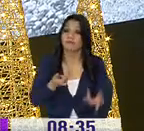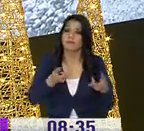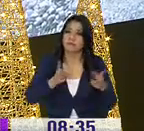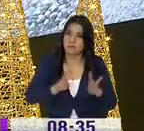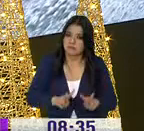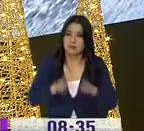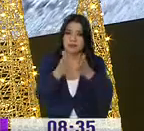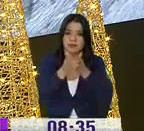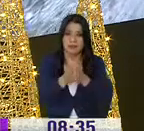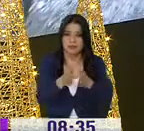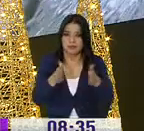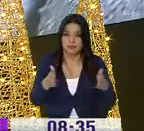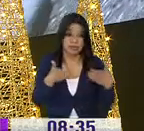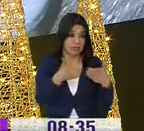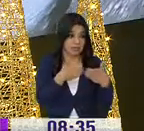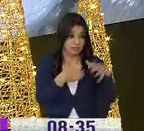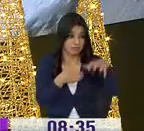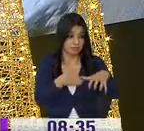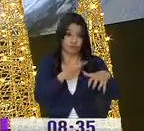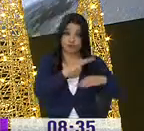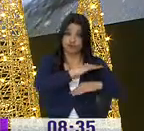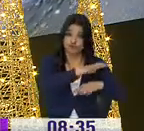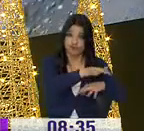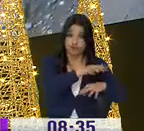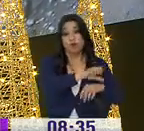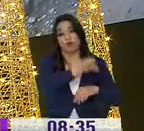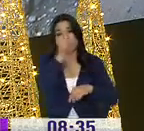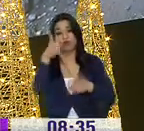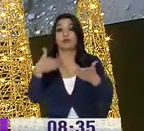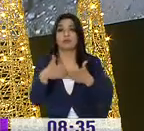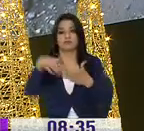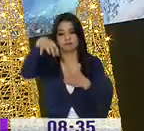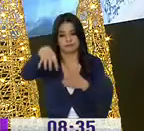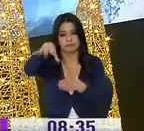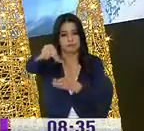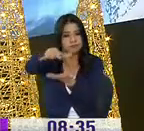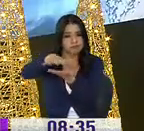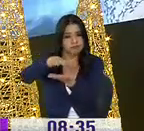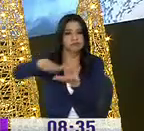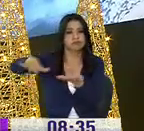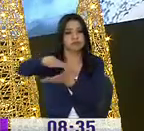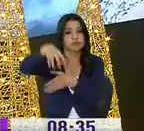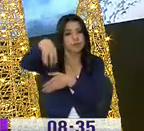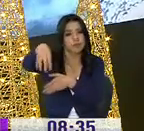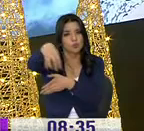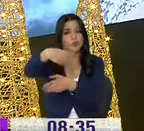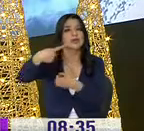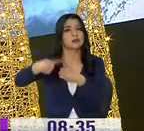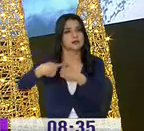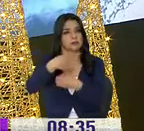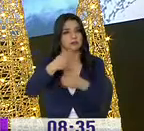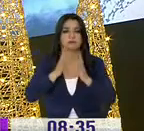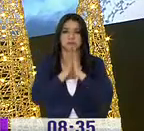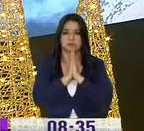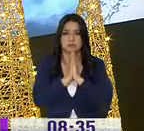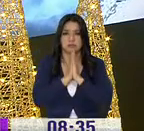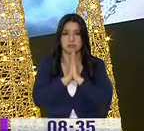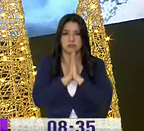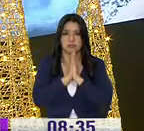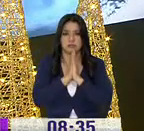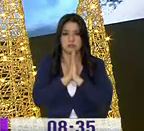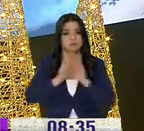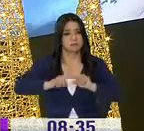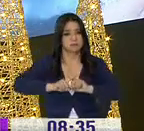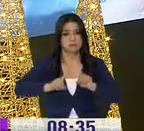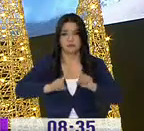dividir a otros equipos para que patrullen y arreglen los huecos que tiene Quito. el pedido de los vecinos no es de él, es de